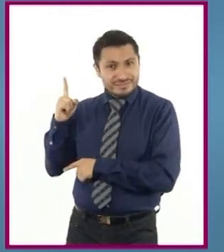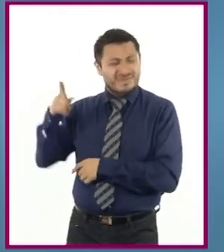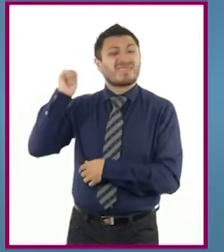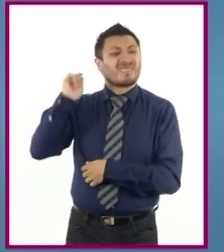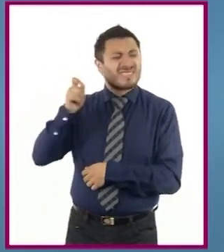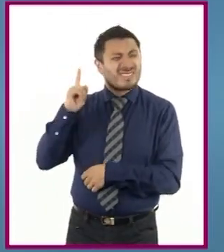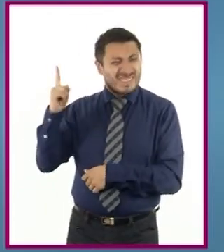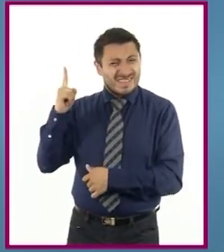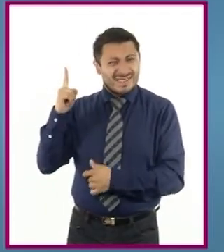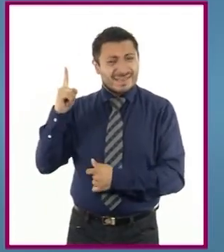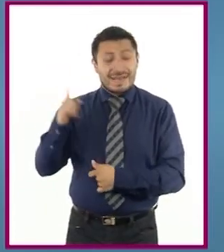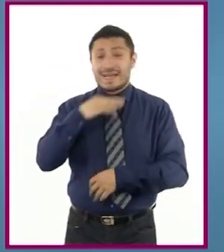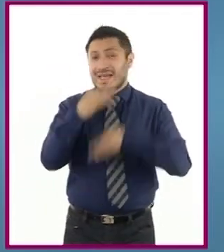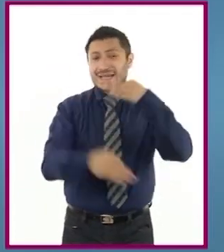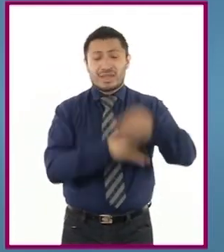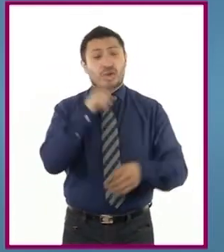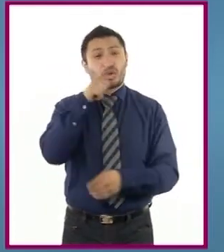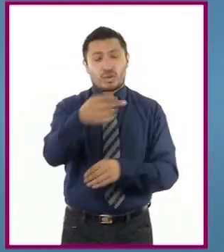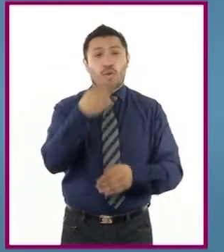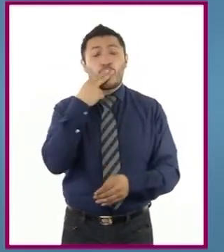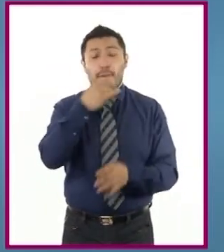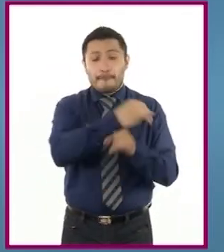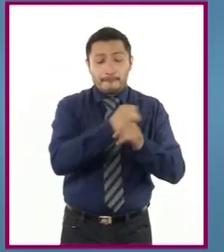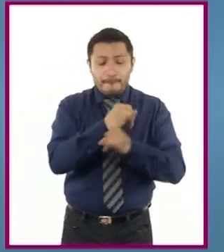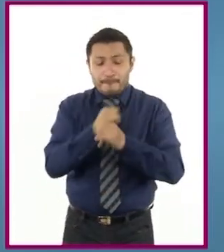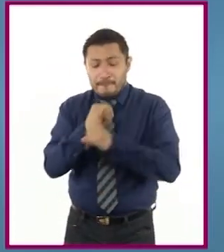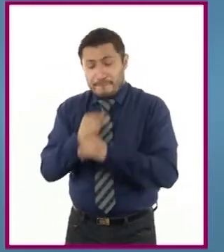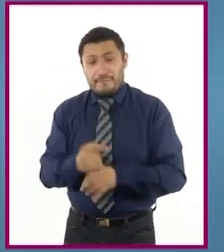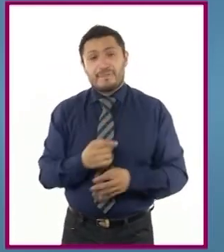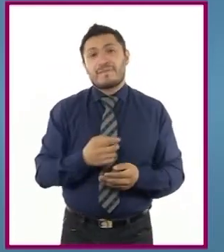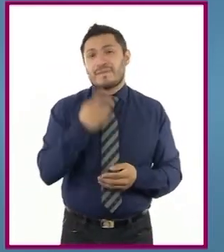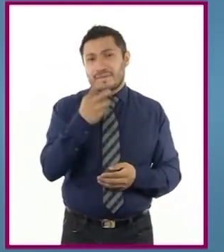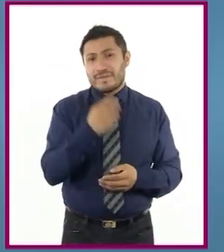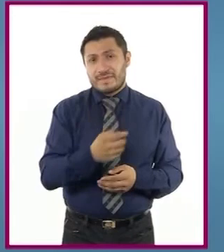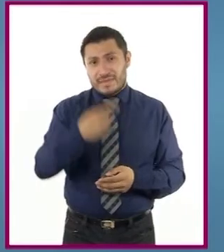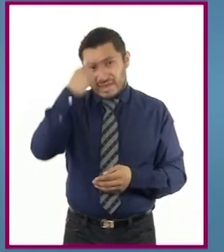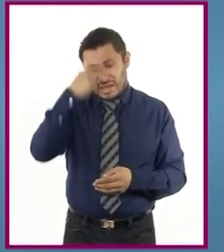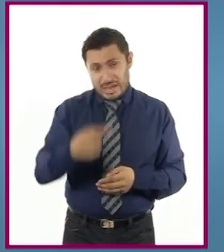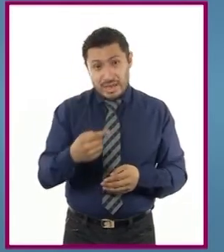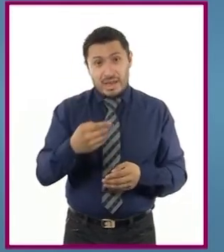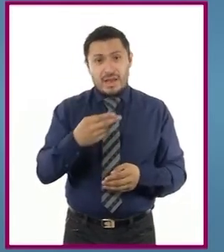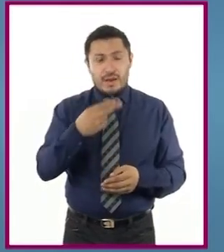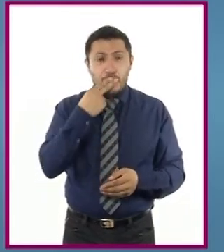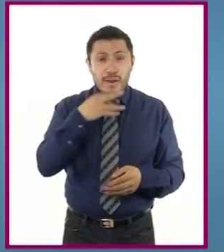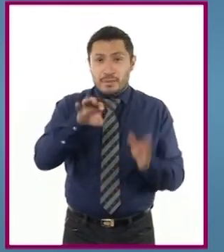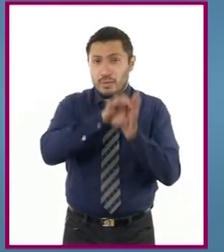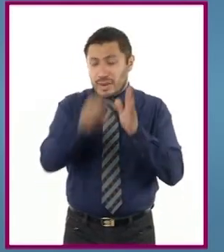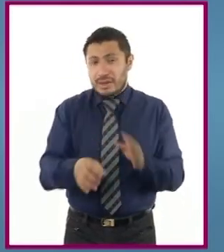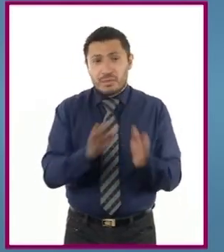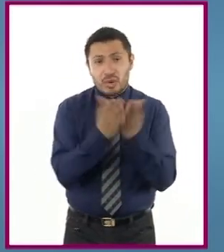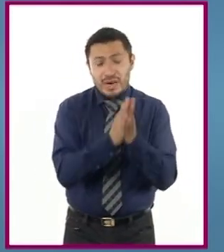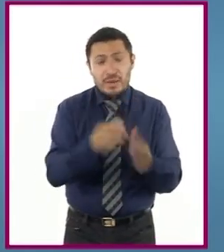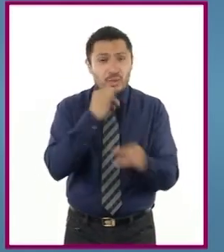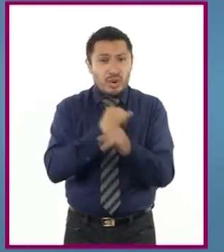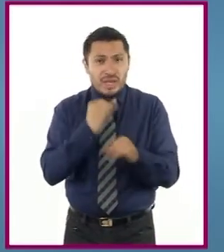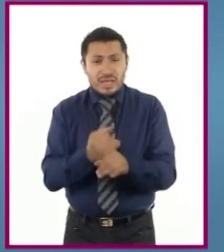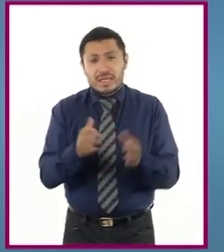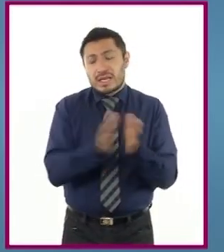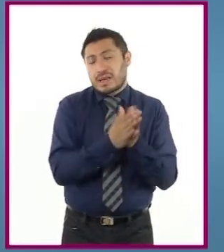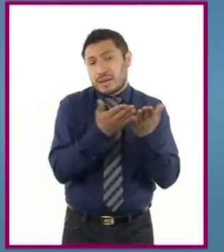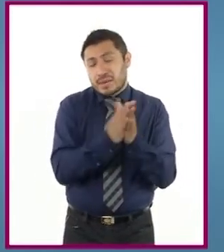decir, todo lo que utilizaron para la investigación. Por ejemplo, libros, páginas de internet,